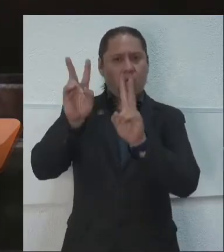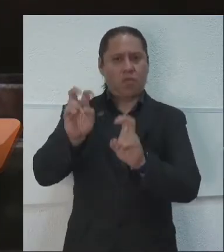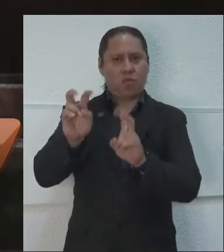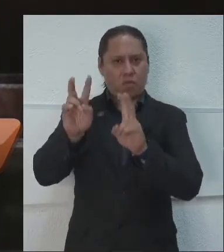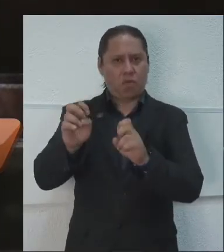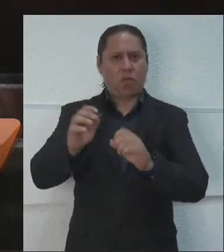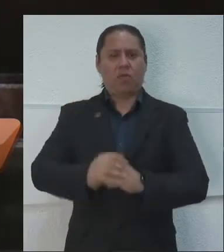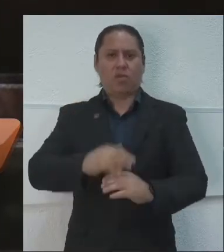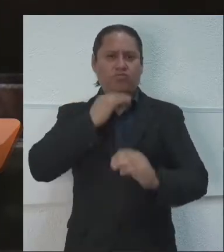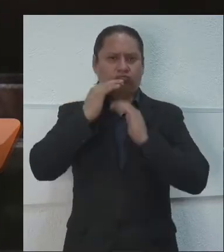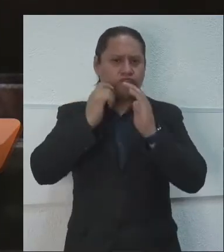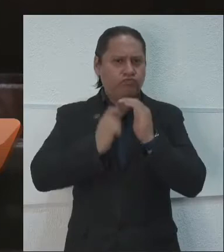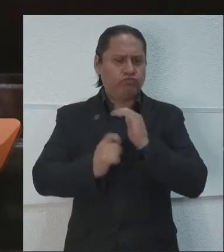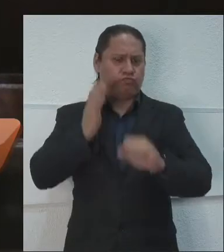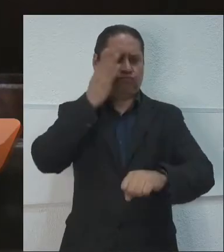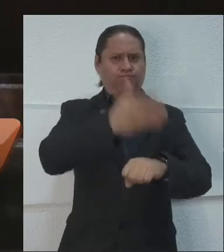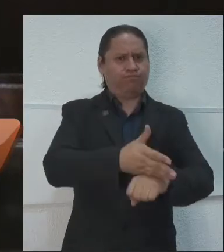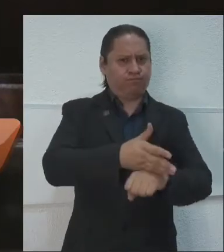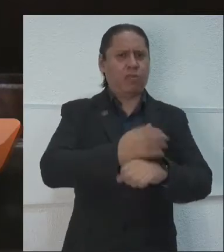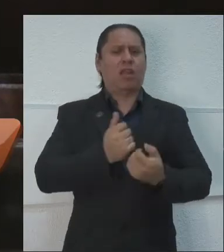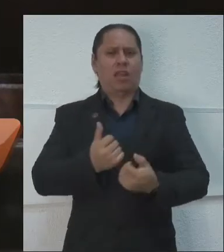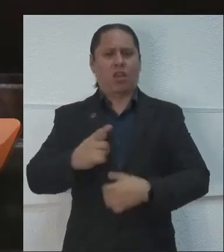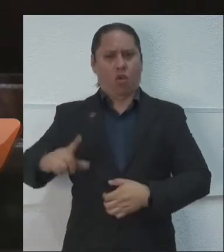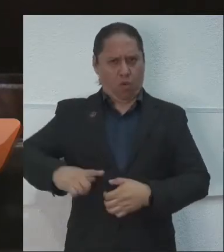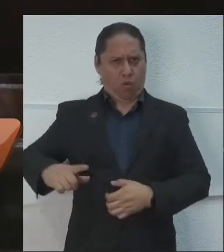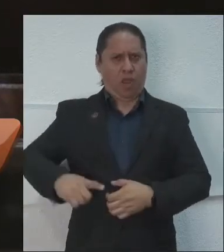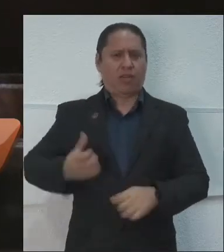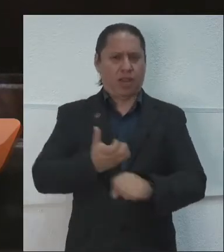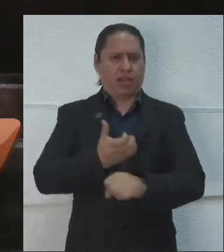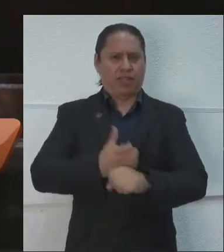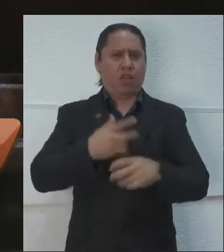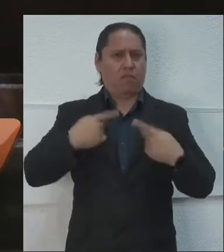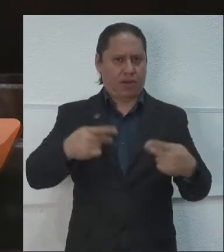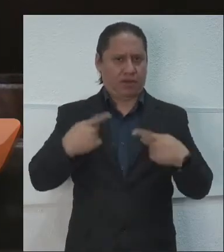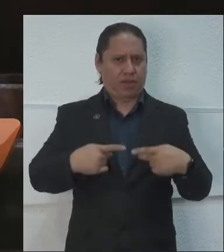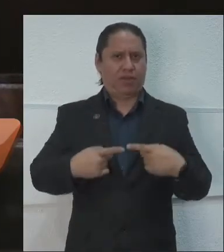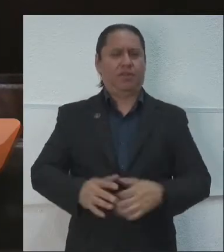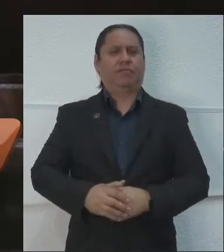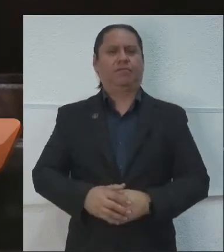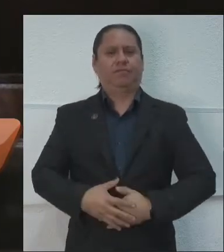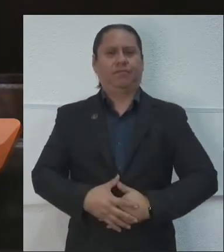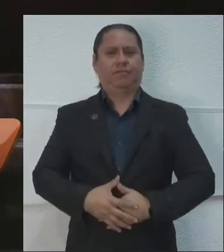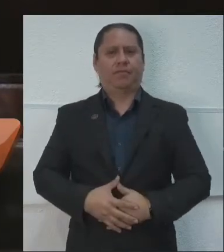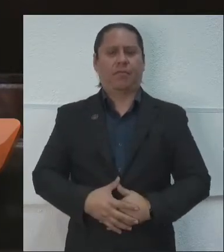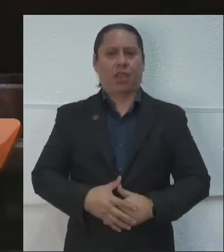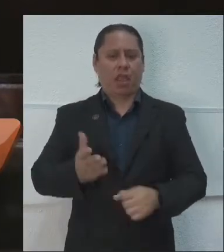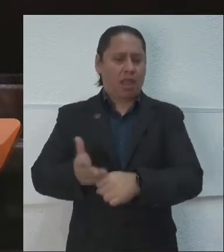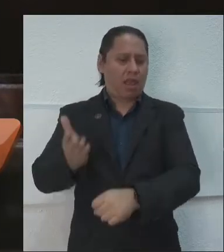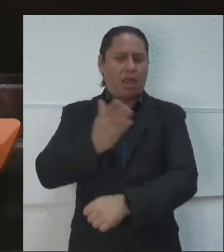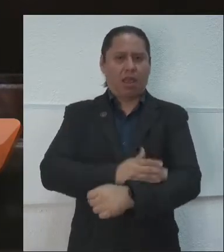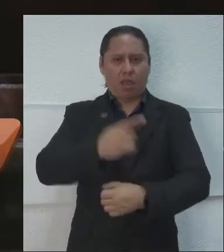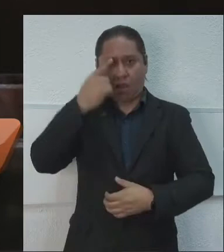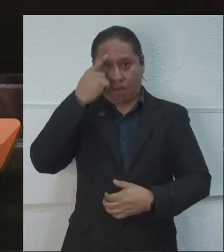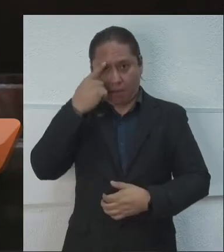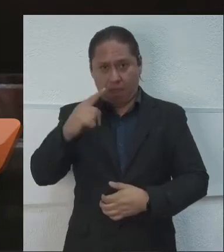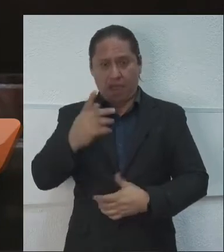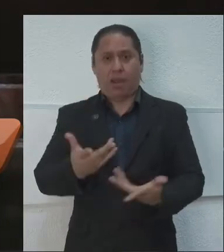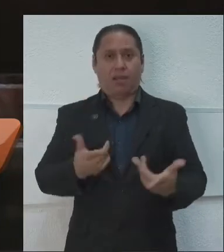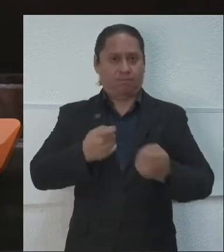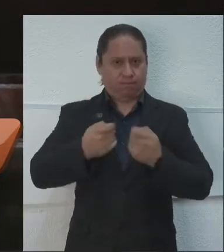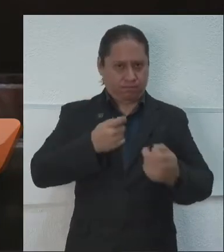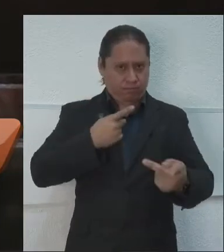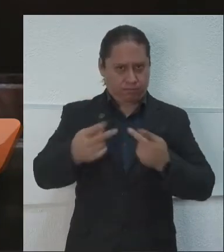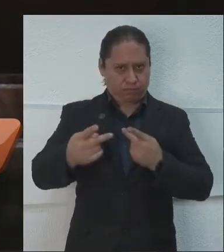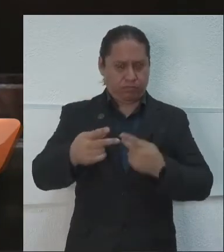de delitos cometidos por servidores públicos durante la ejecución de la pena. Lo anterior para que se le dé el